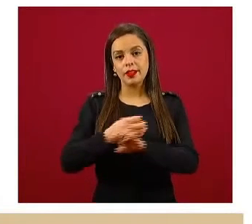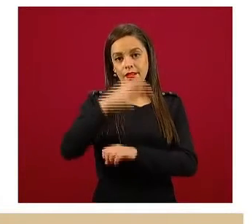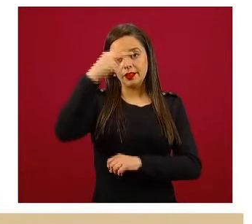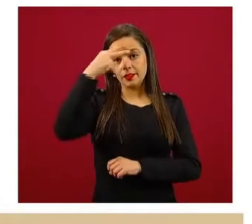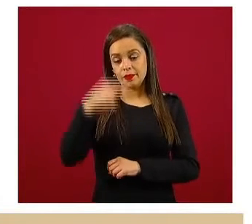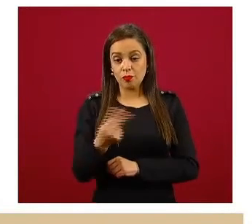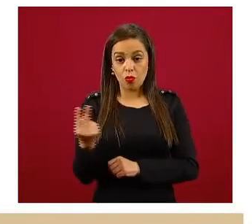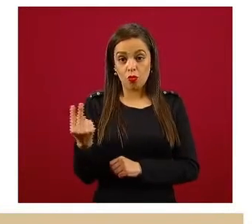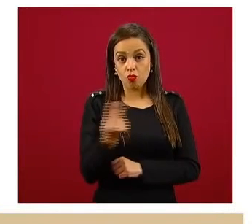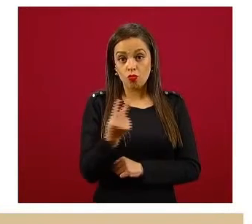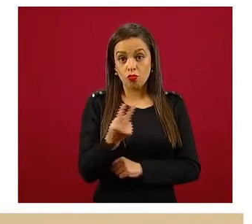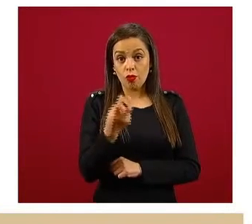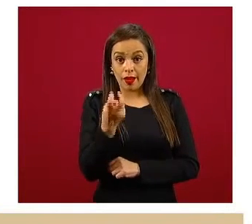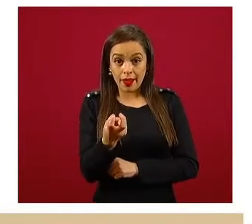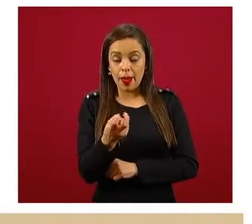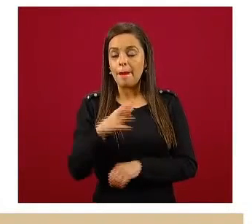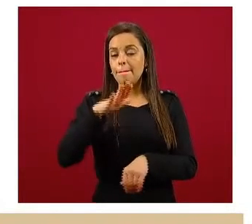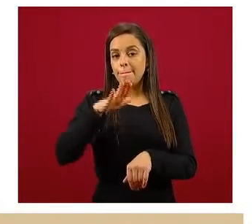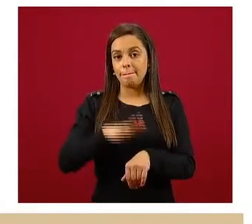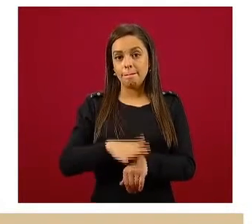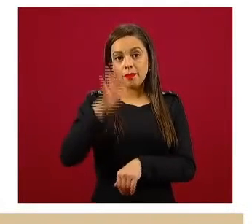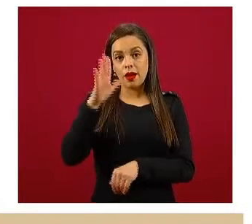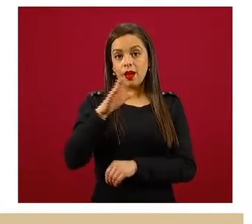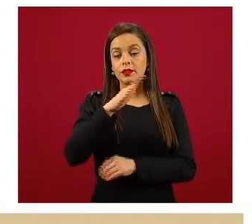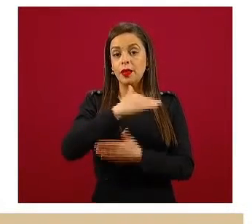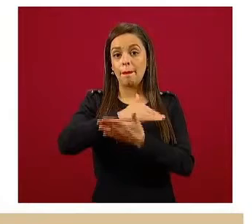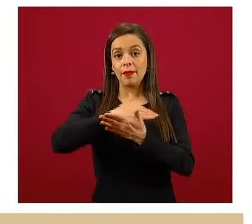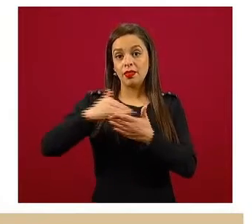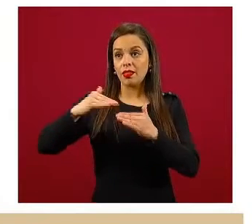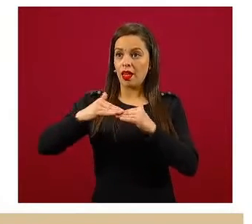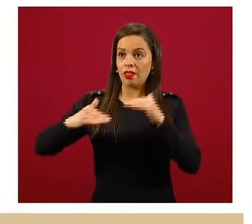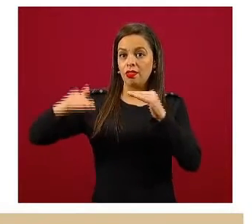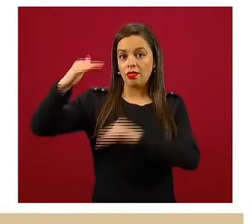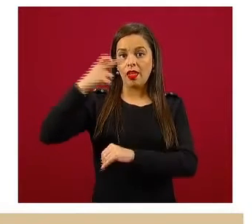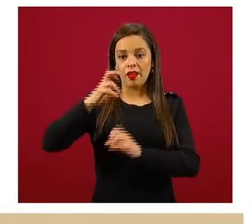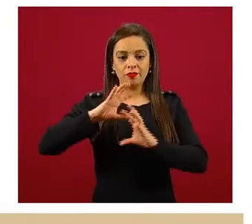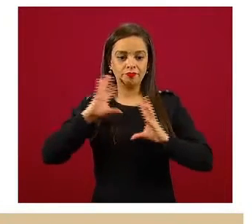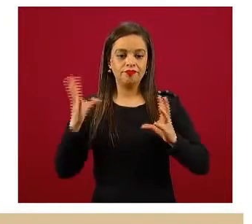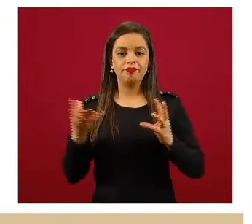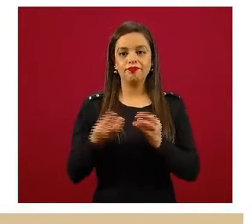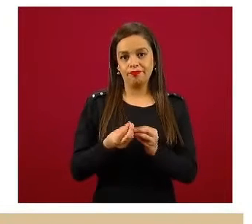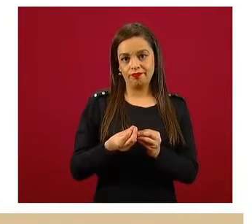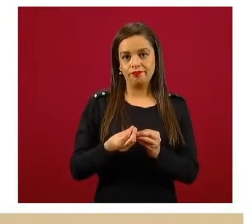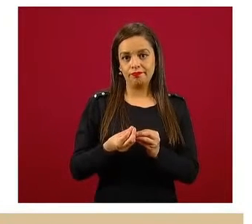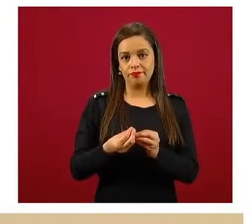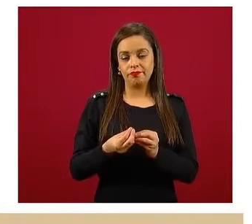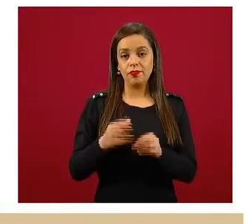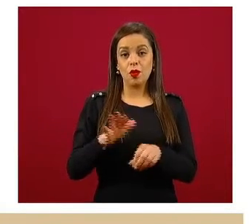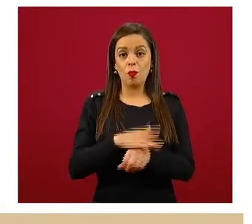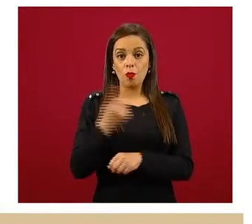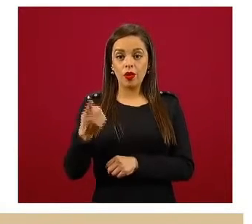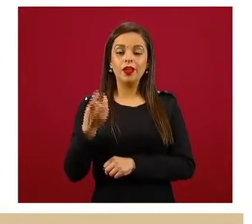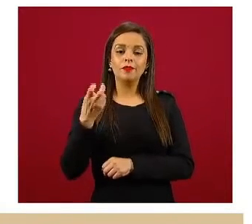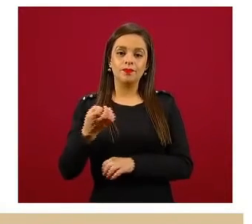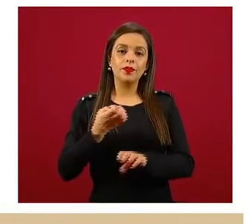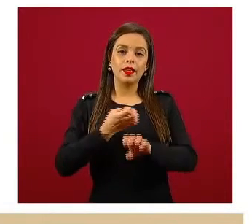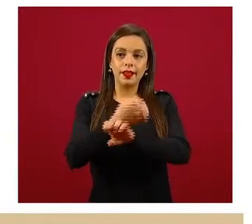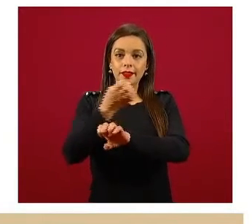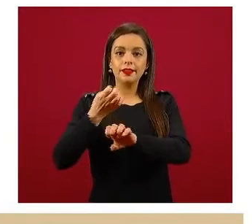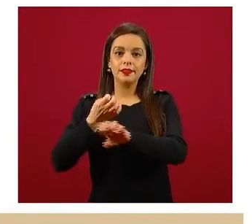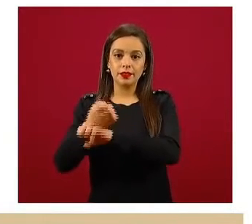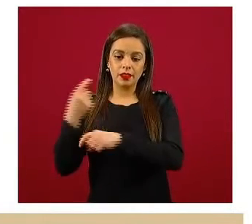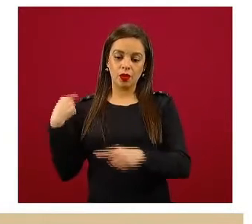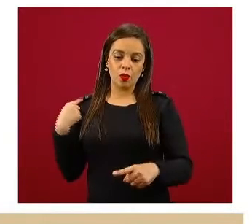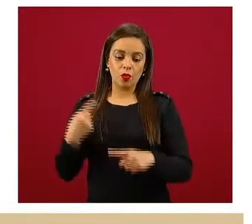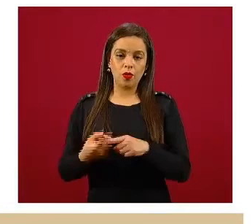2 entidades concentran más de la mitad de todos estos casos, y esto es debido precisamente a que son los 2 estados en los cuales en los